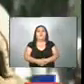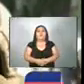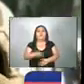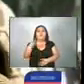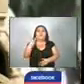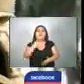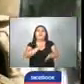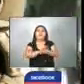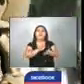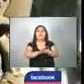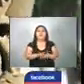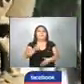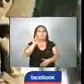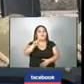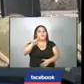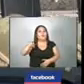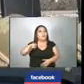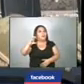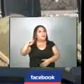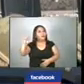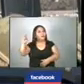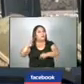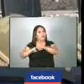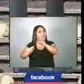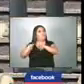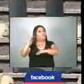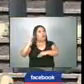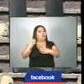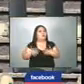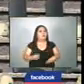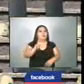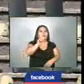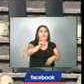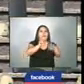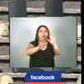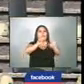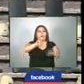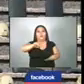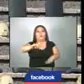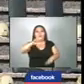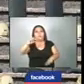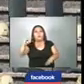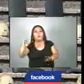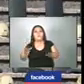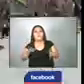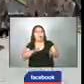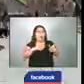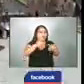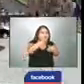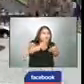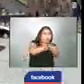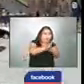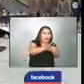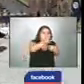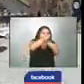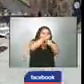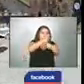inversión para el equipo fue de más de un millón de dólares, de los cuales 172.000 fueron destinados para las cámaras.